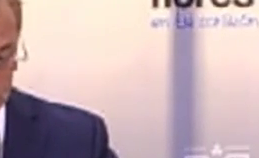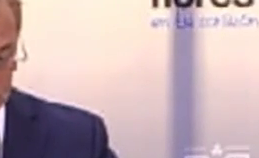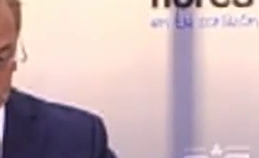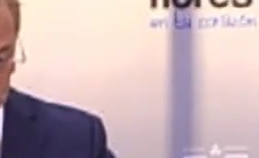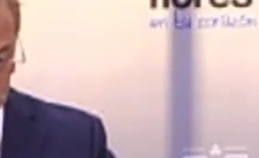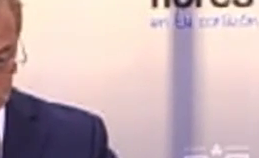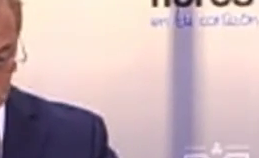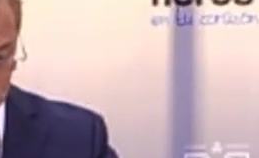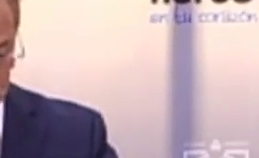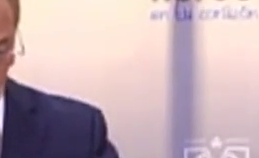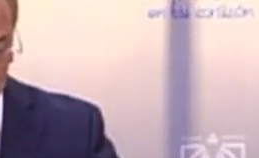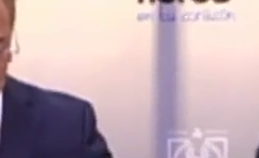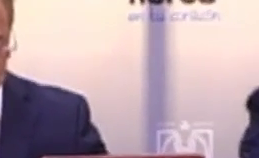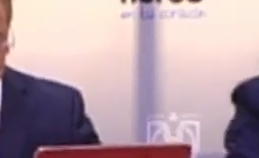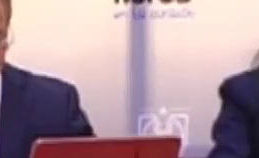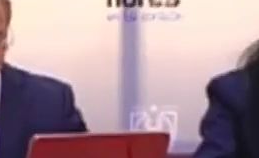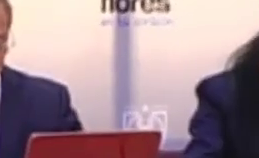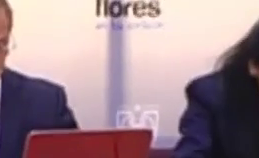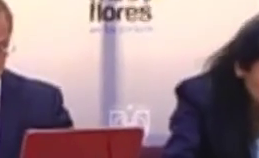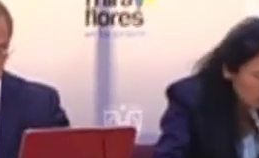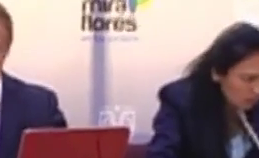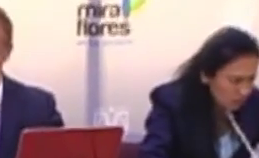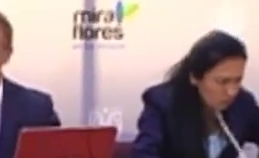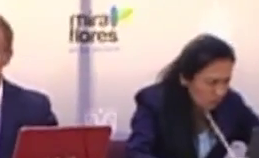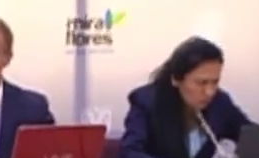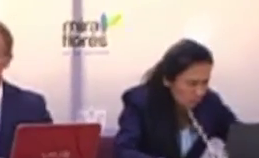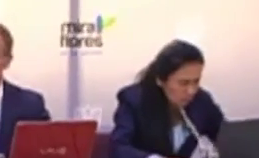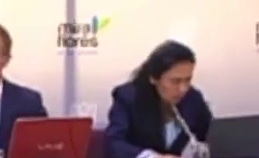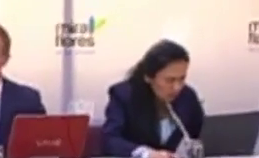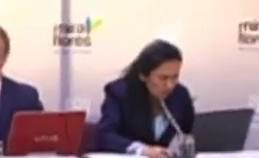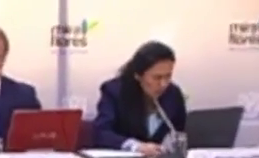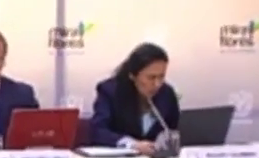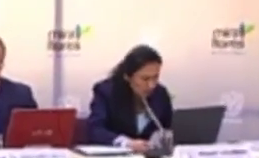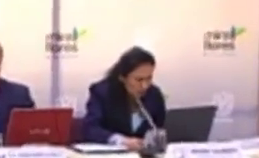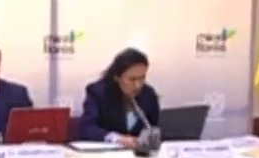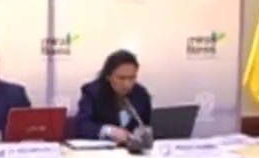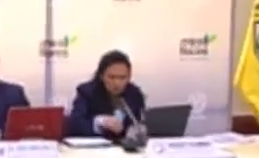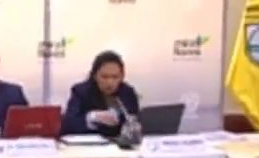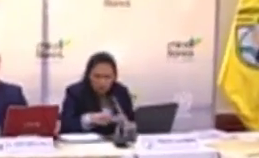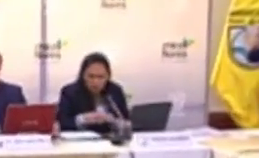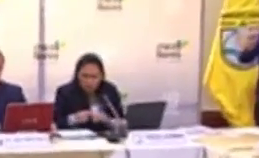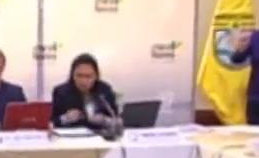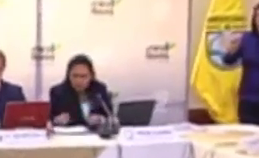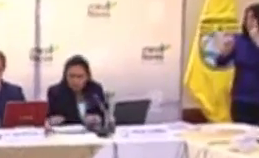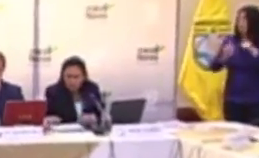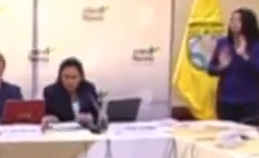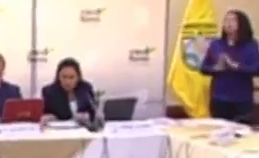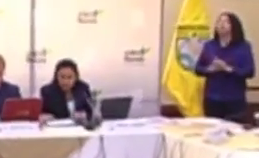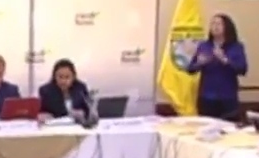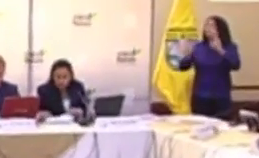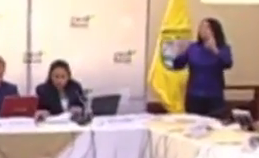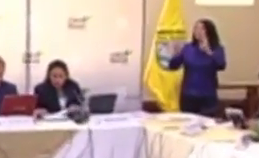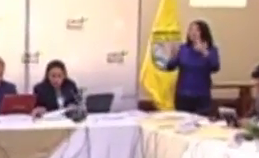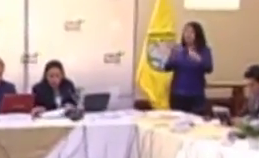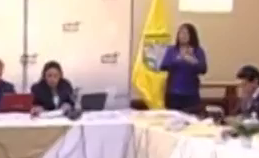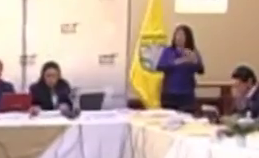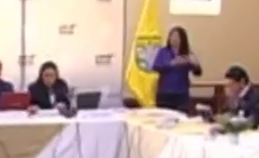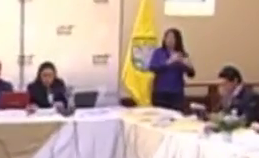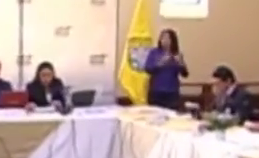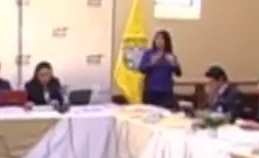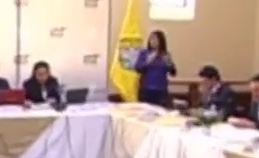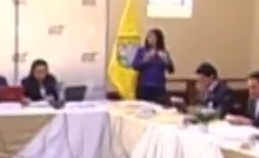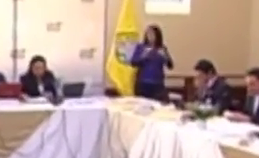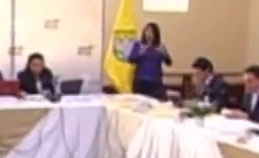fecha 11 de diciembre del año 2015. Hay un tema único, que es un tema que además hemos conversado en el